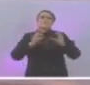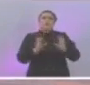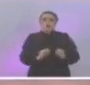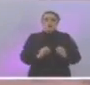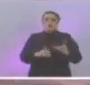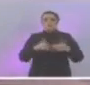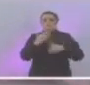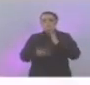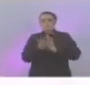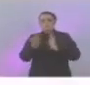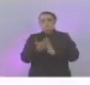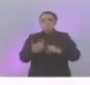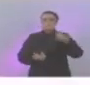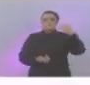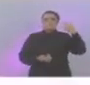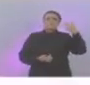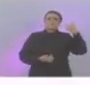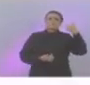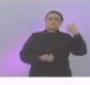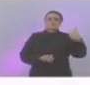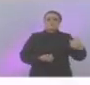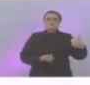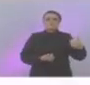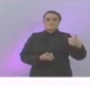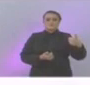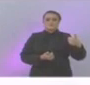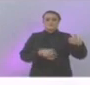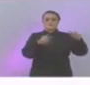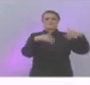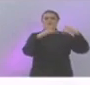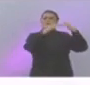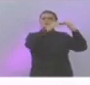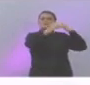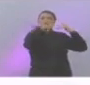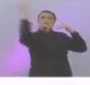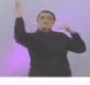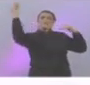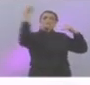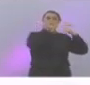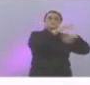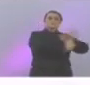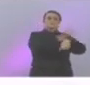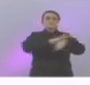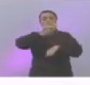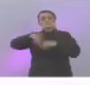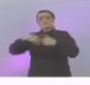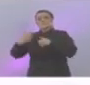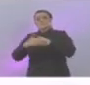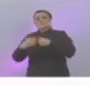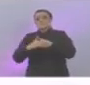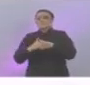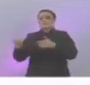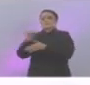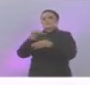proceso de construcción seis parques solares y eólicos, y está por iniciar un nuevo parque en la